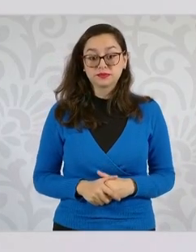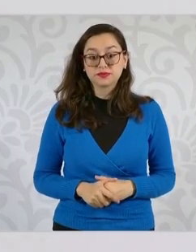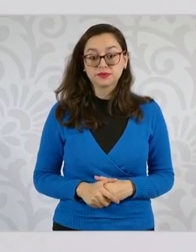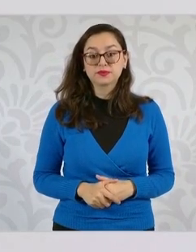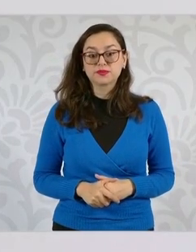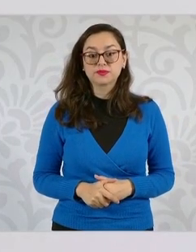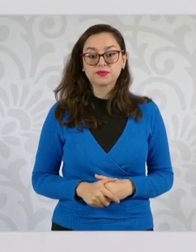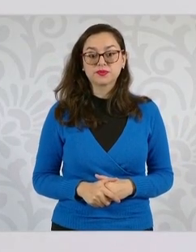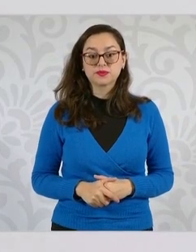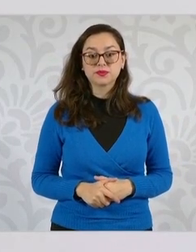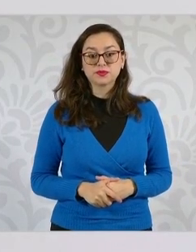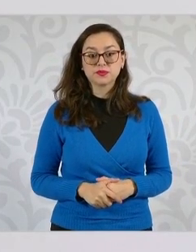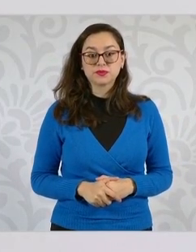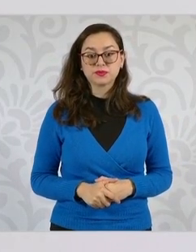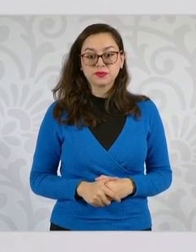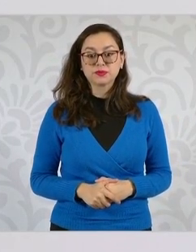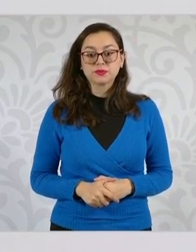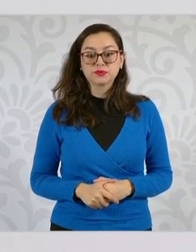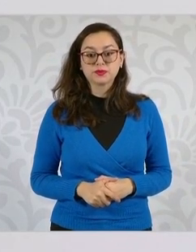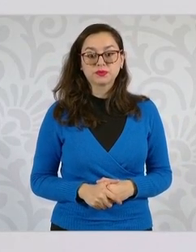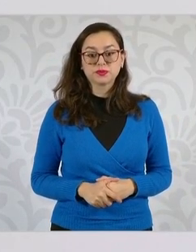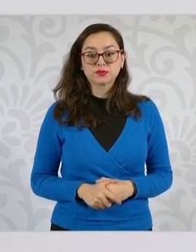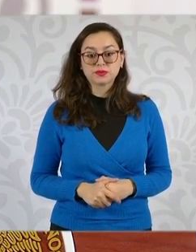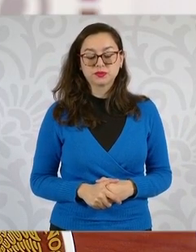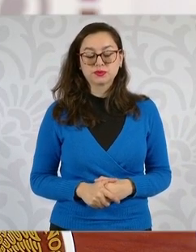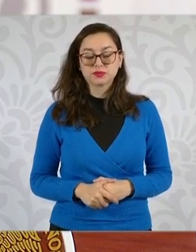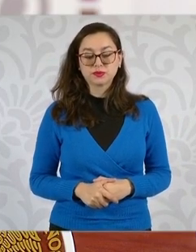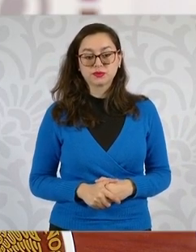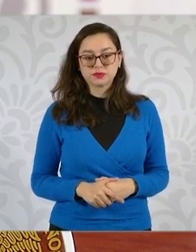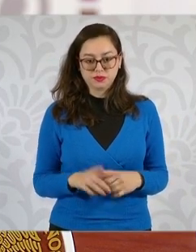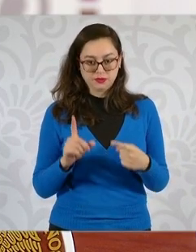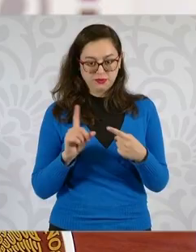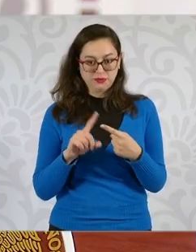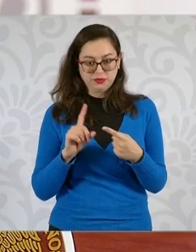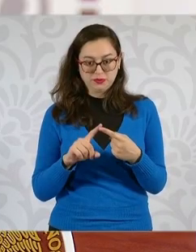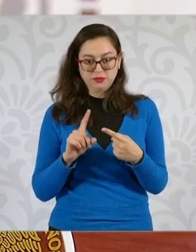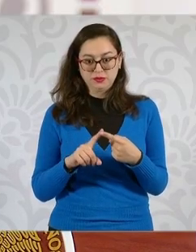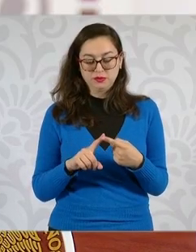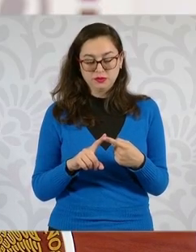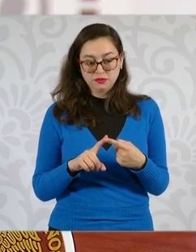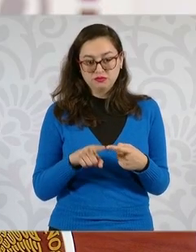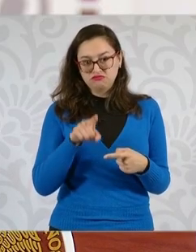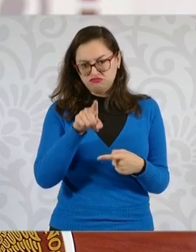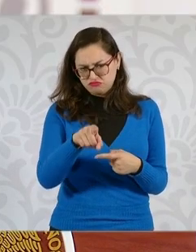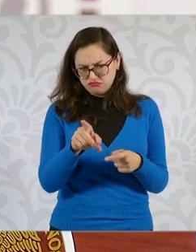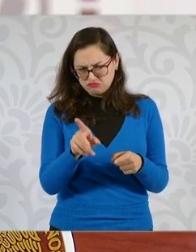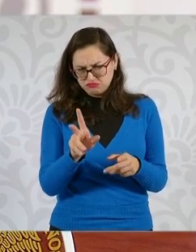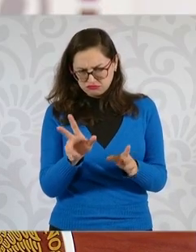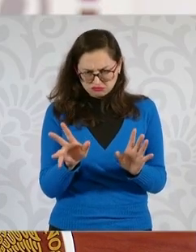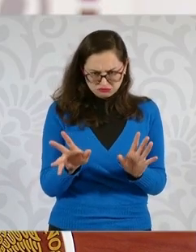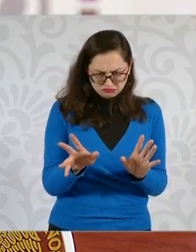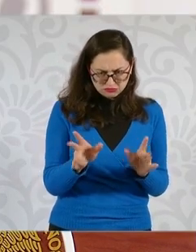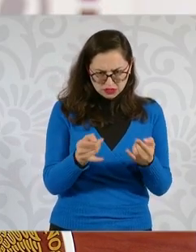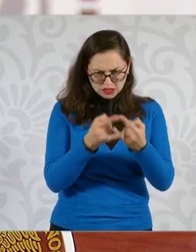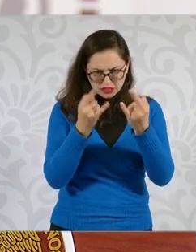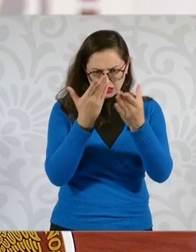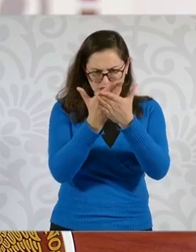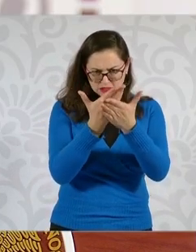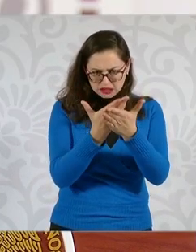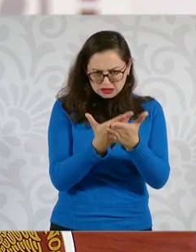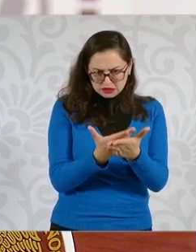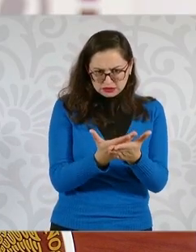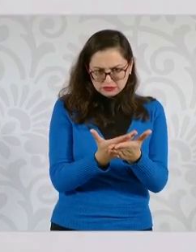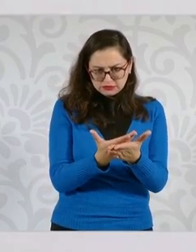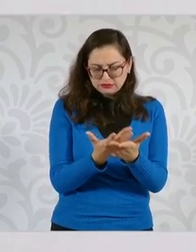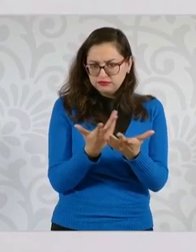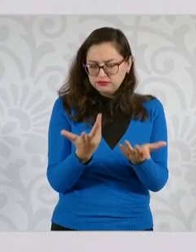caso hay que conocer pues todo lo que sustenta y pues no se puede sobreseguir un